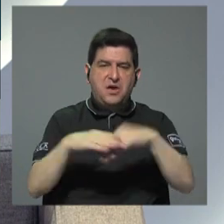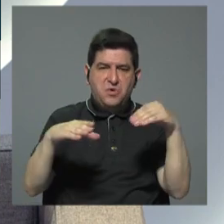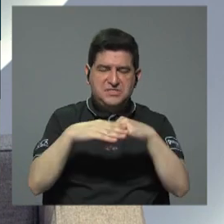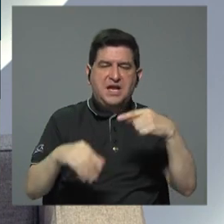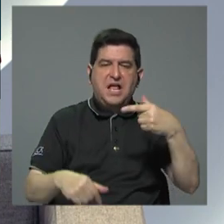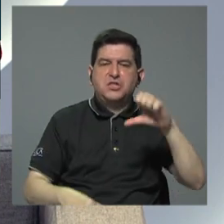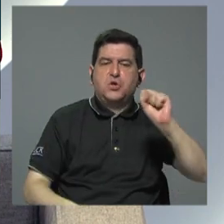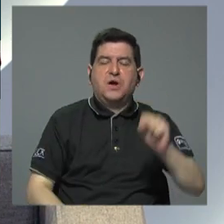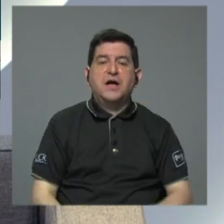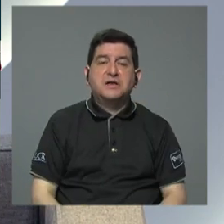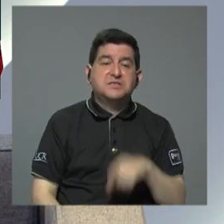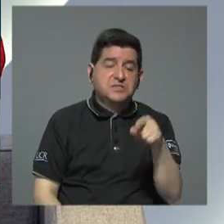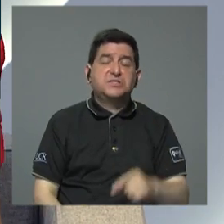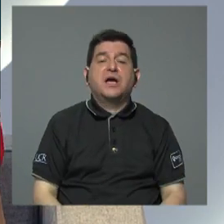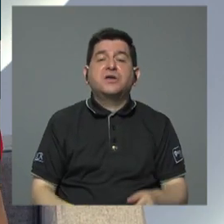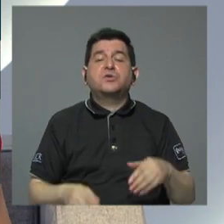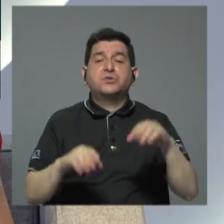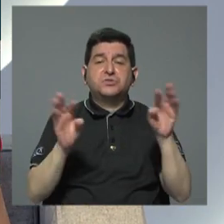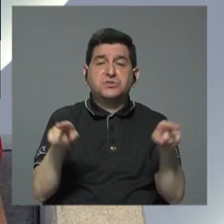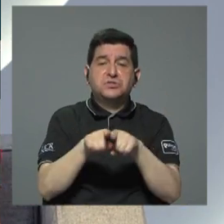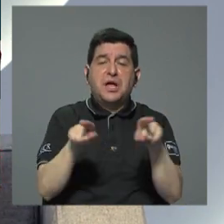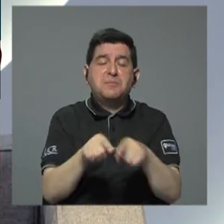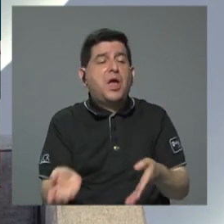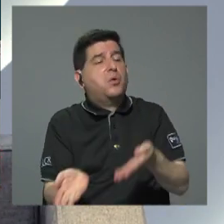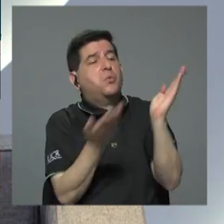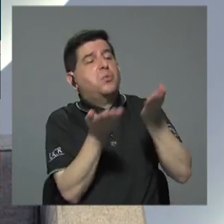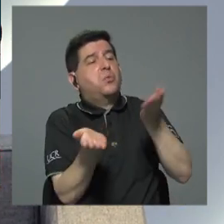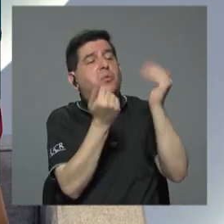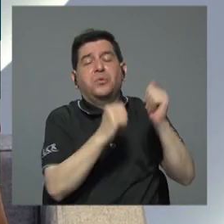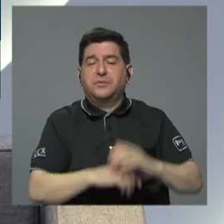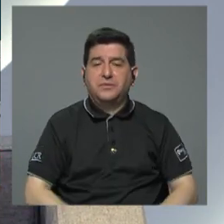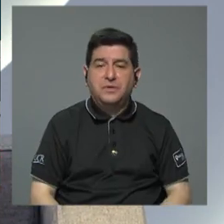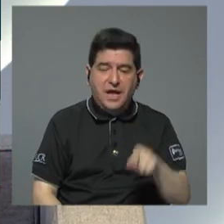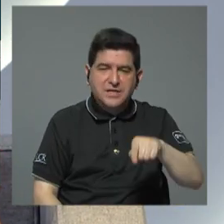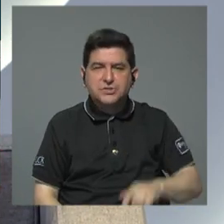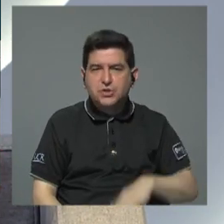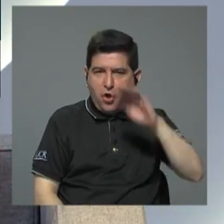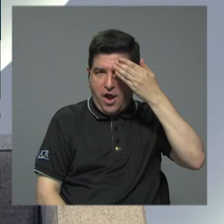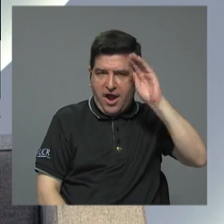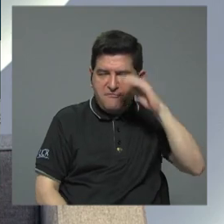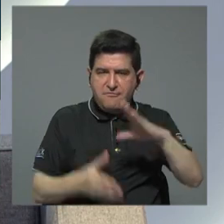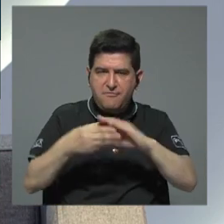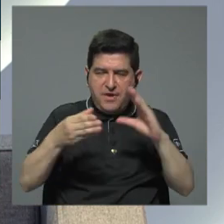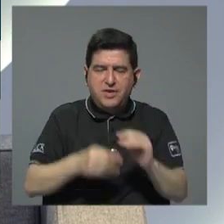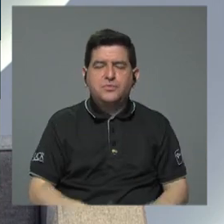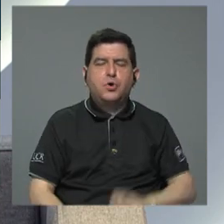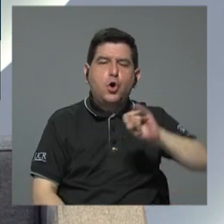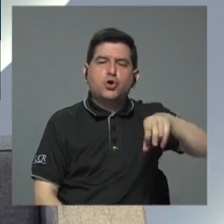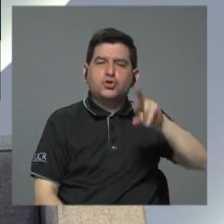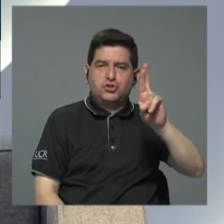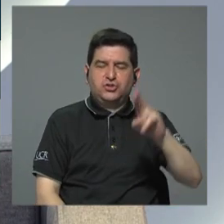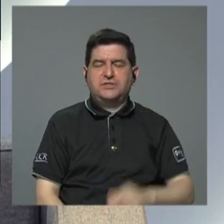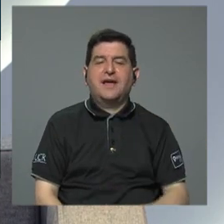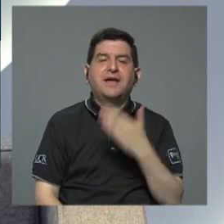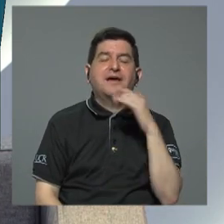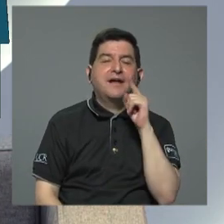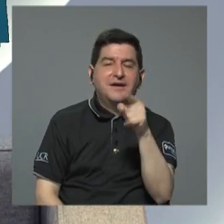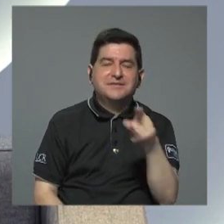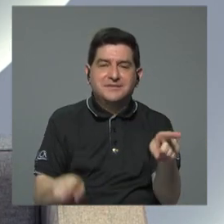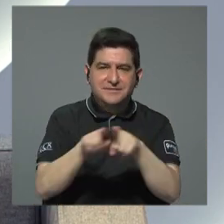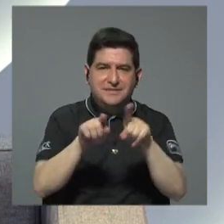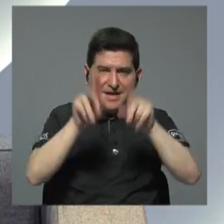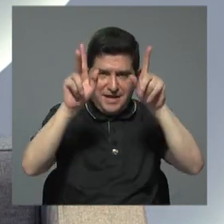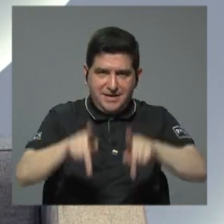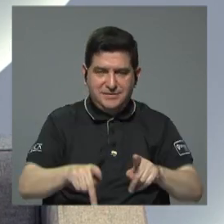gas y va a exportar. Esto fue en Facebook, este comentario de José Rojas. Gracias a ustedes por